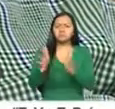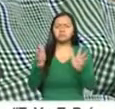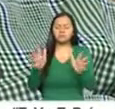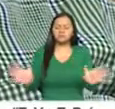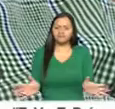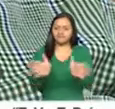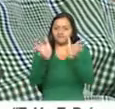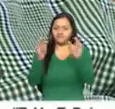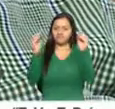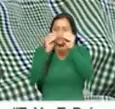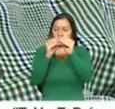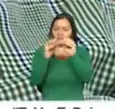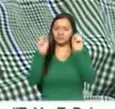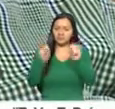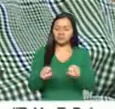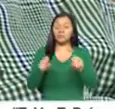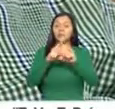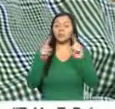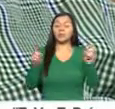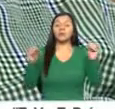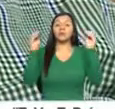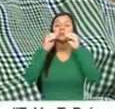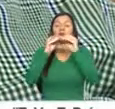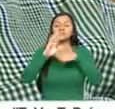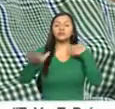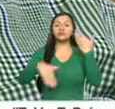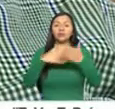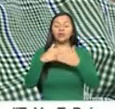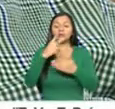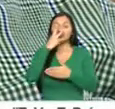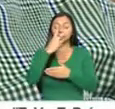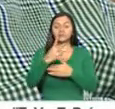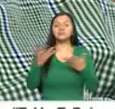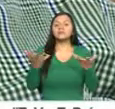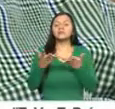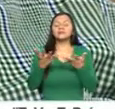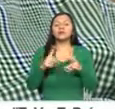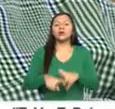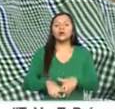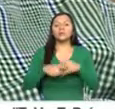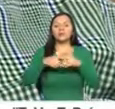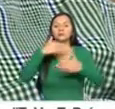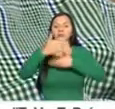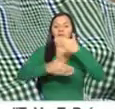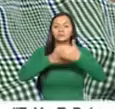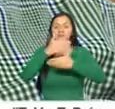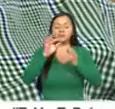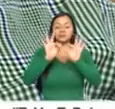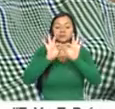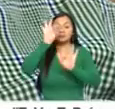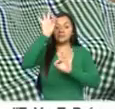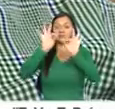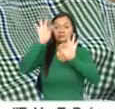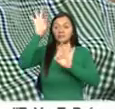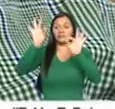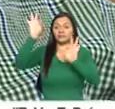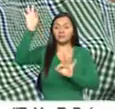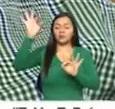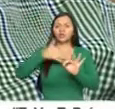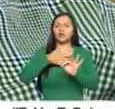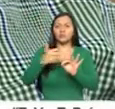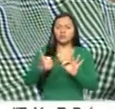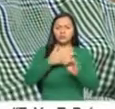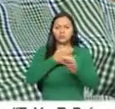y yo diría que los índices de las variables sociales que ha tocado, sobre todo de